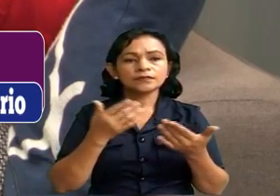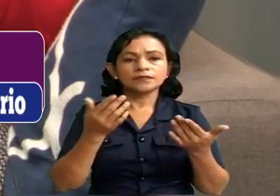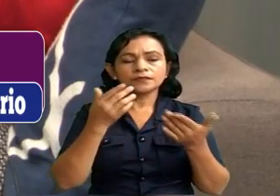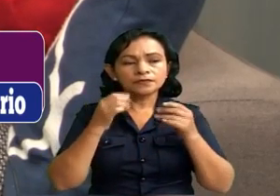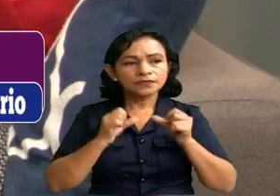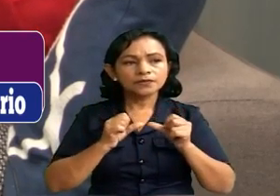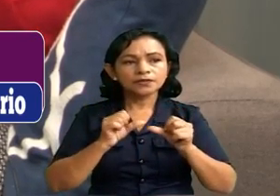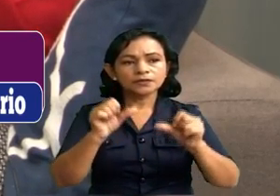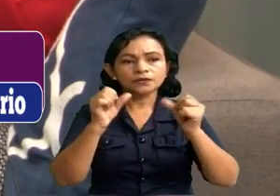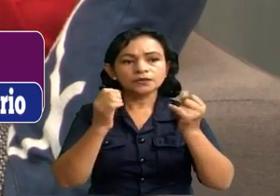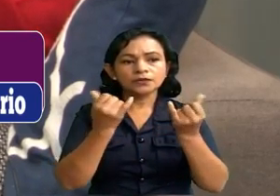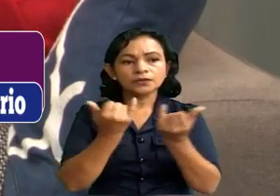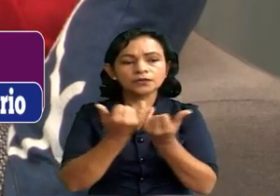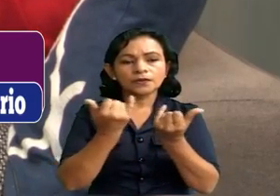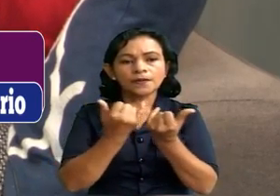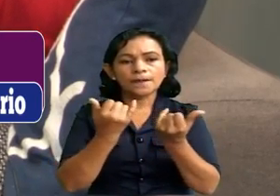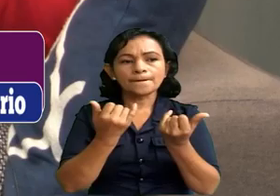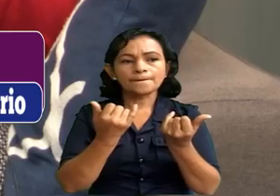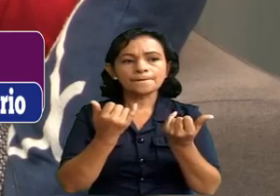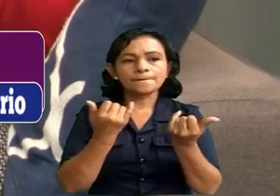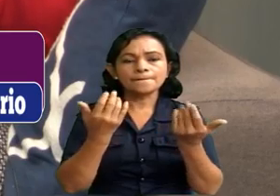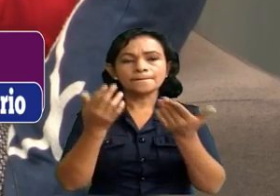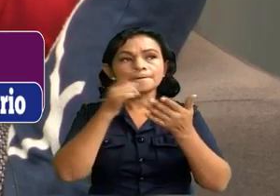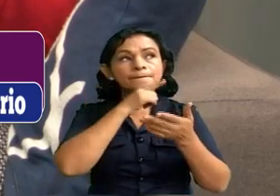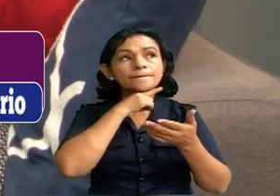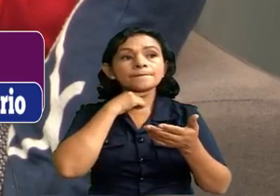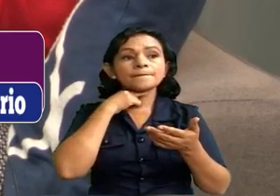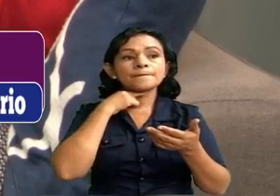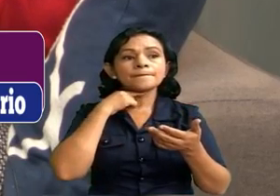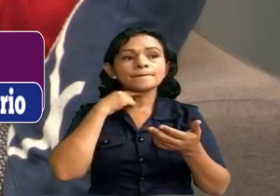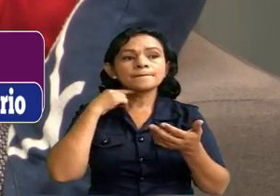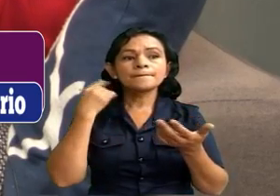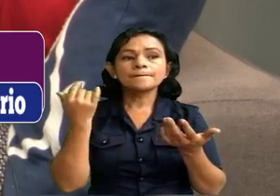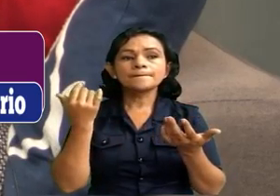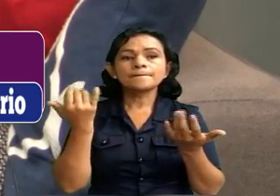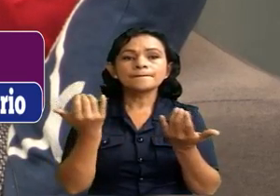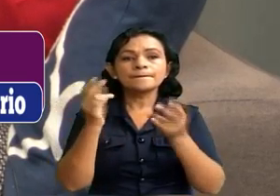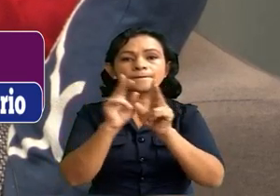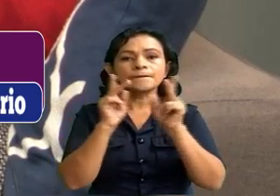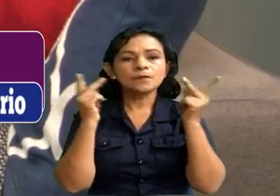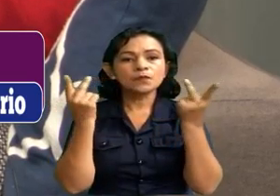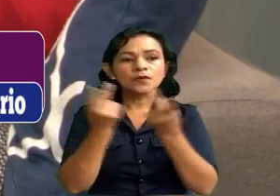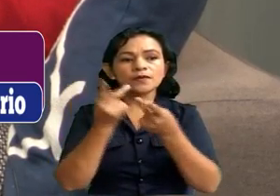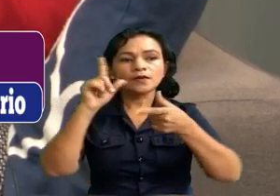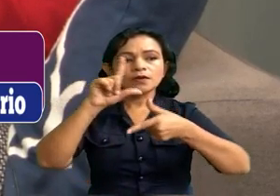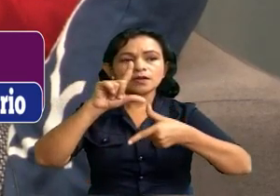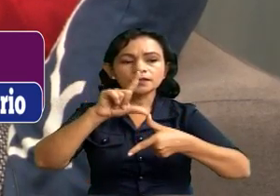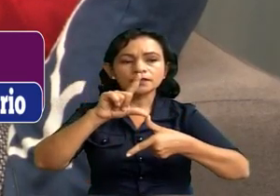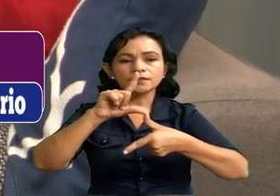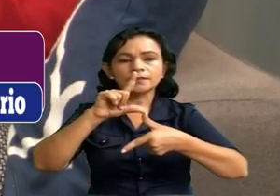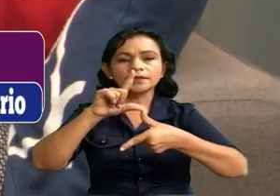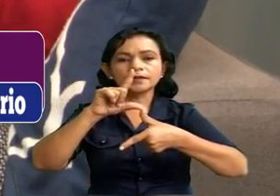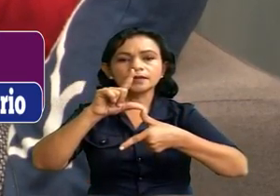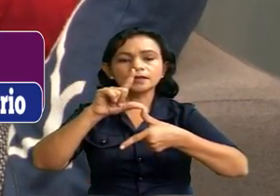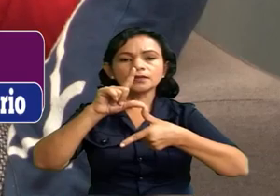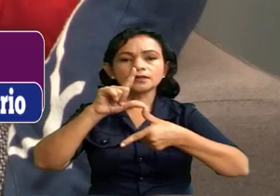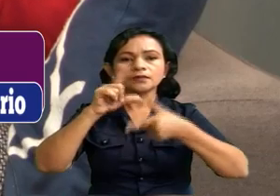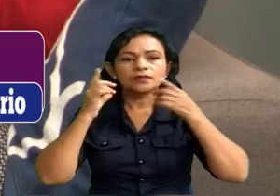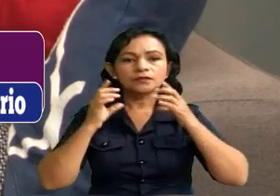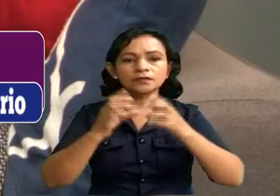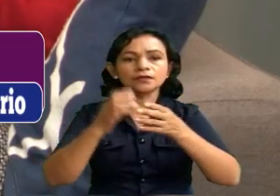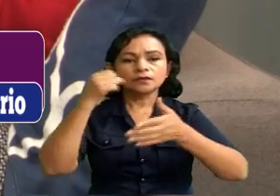al venir a integrar a los pueblos. Él lo hizo realidad en esa unidad de los pueblos latinoamericanos y el Caribe. Y hoy esa es